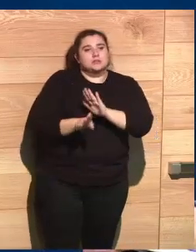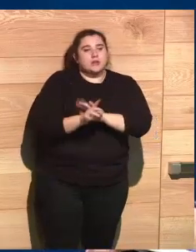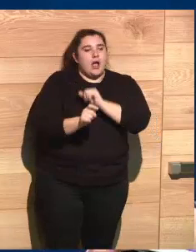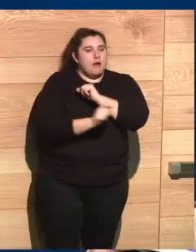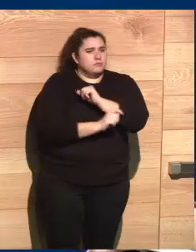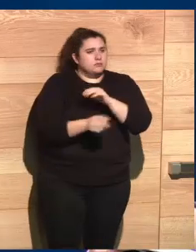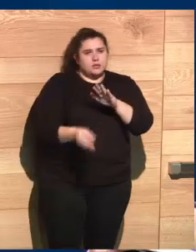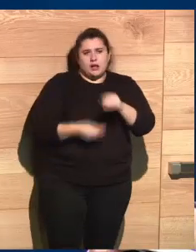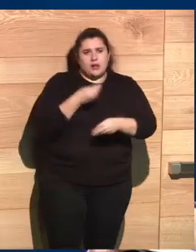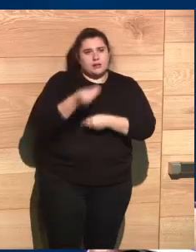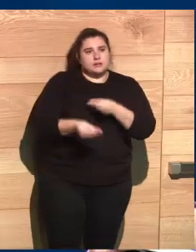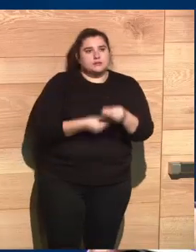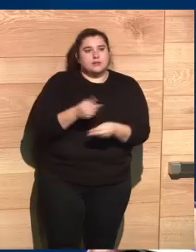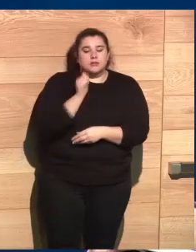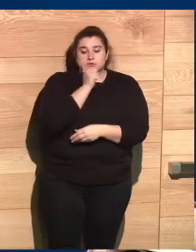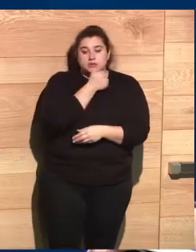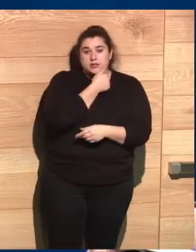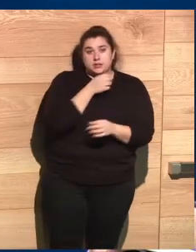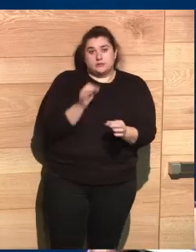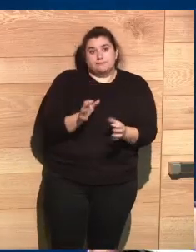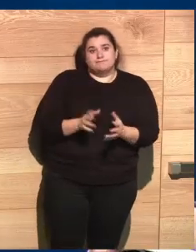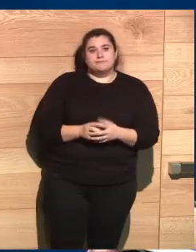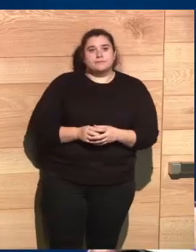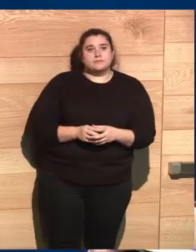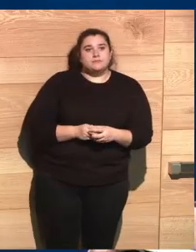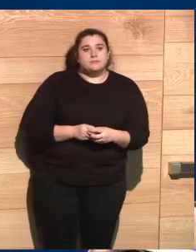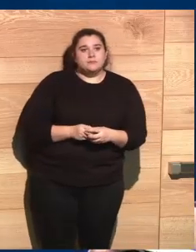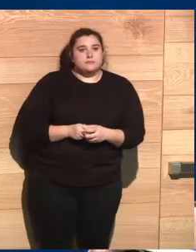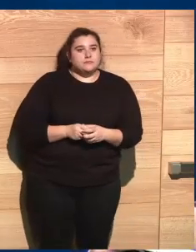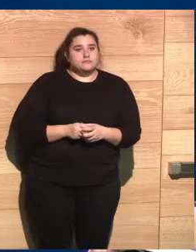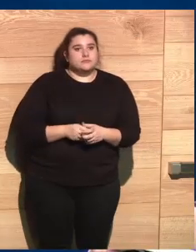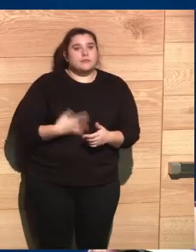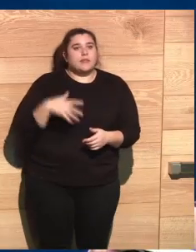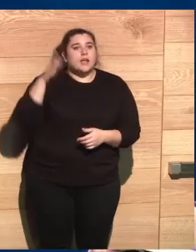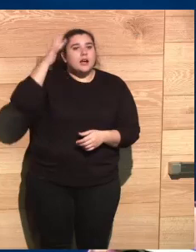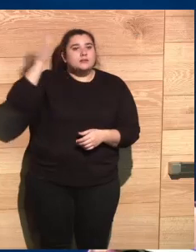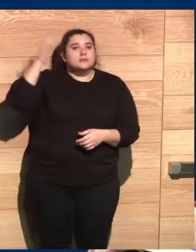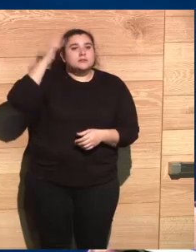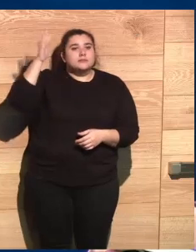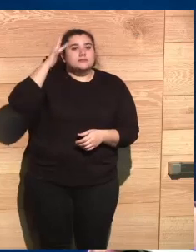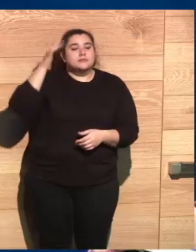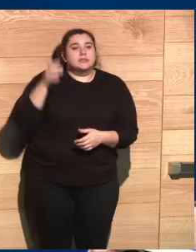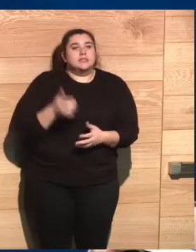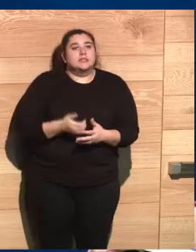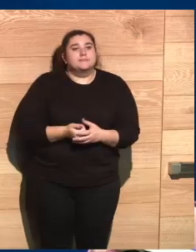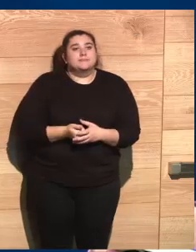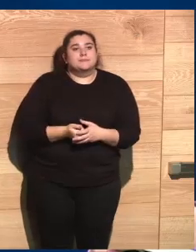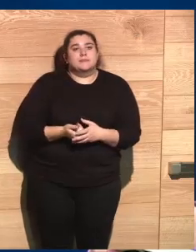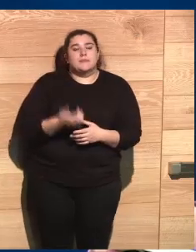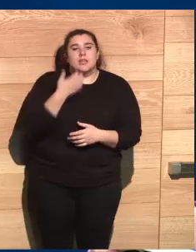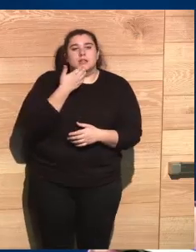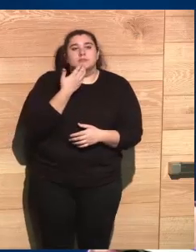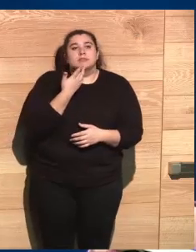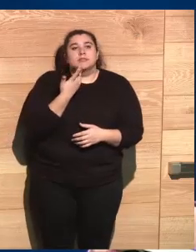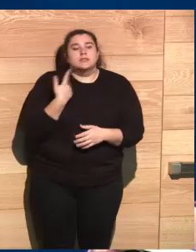secreto, que es como se hacen estas cosas ahora. Y entonces, tú imagínate cuando estás completamente